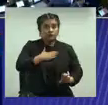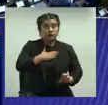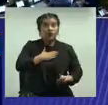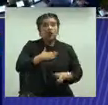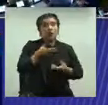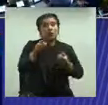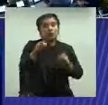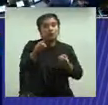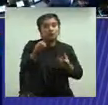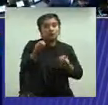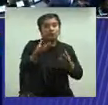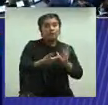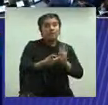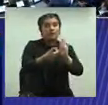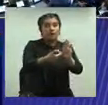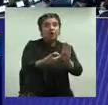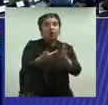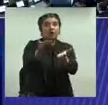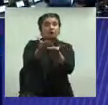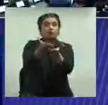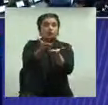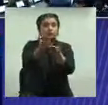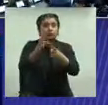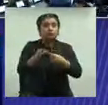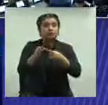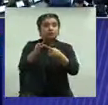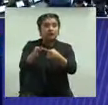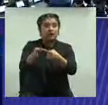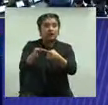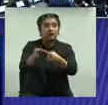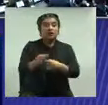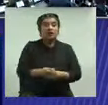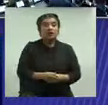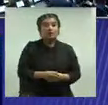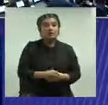de la palabra para presentarles una moción privilegiada